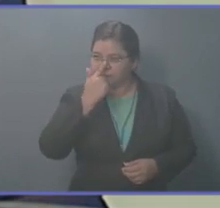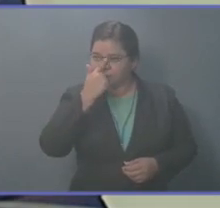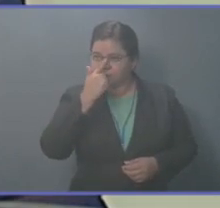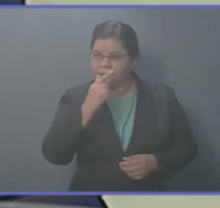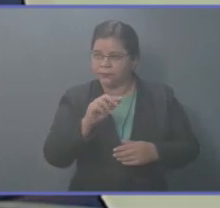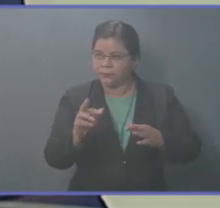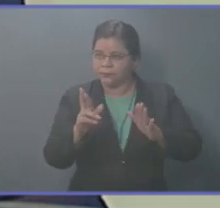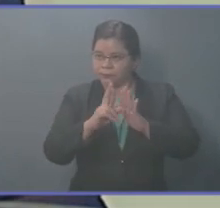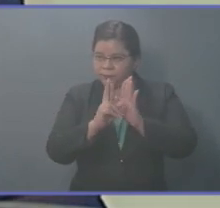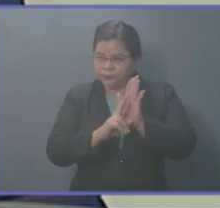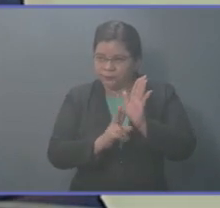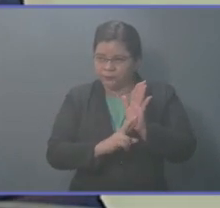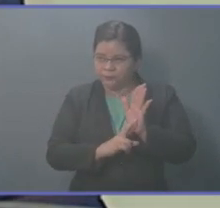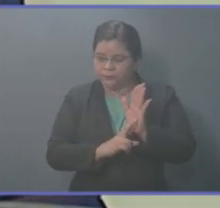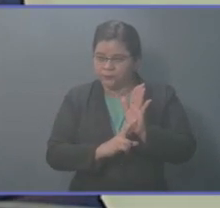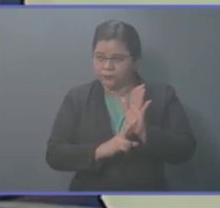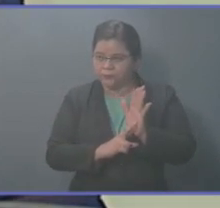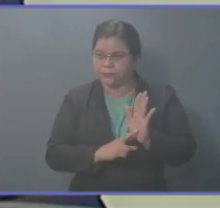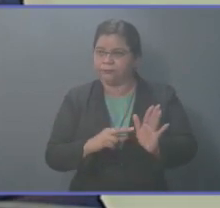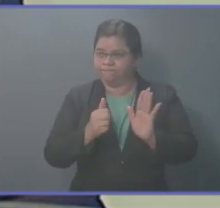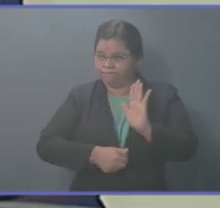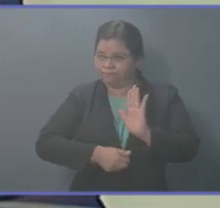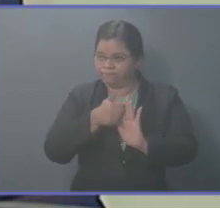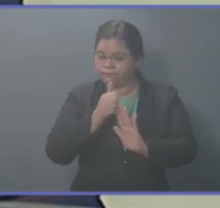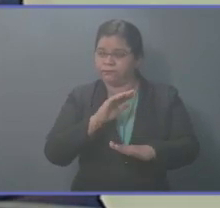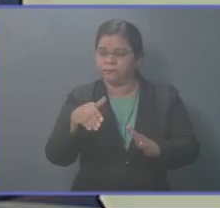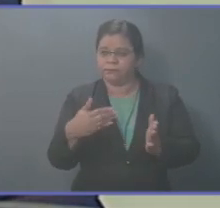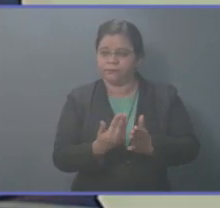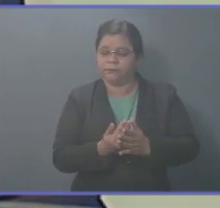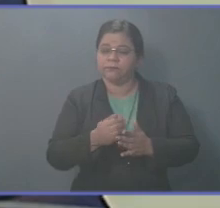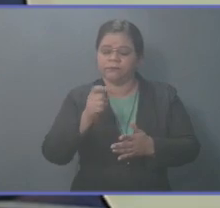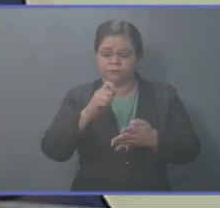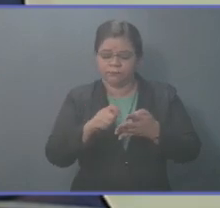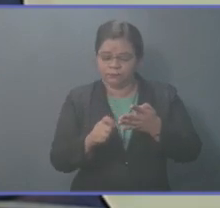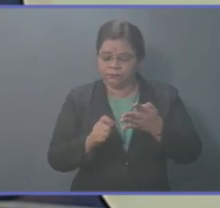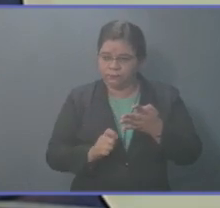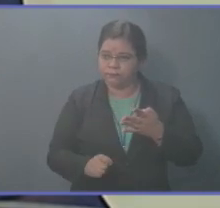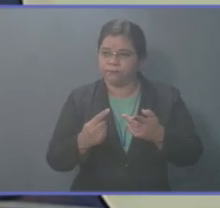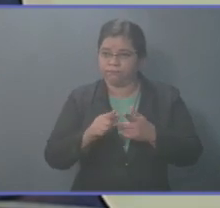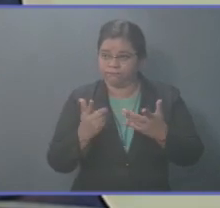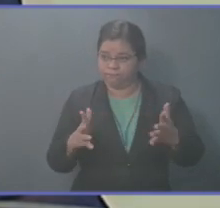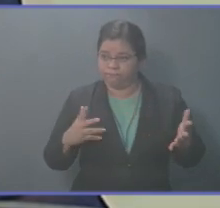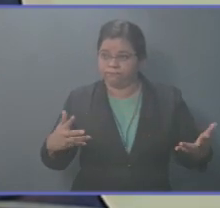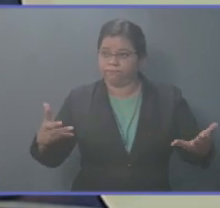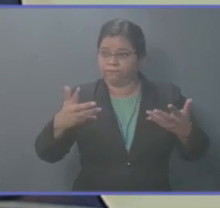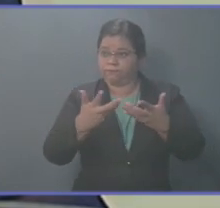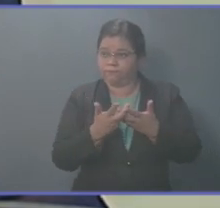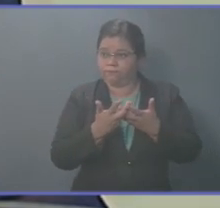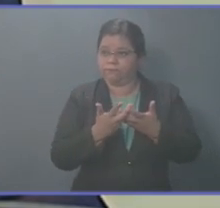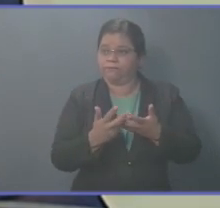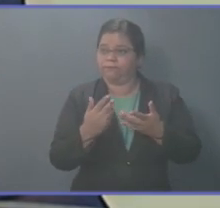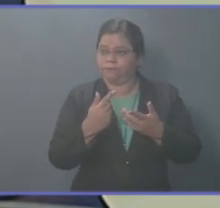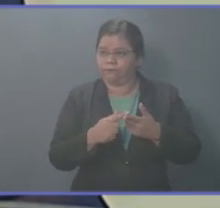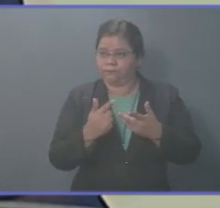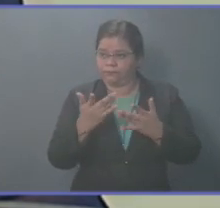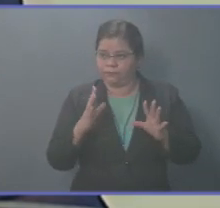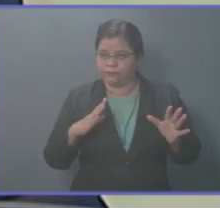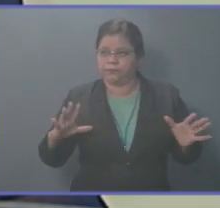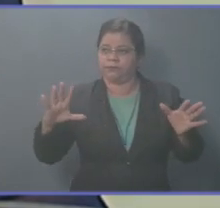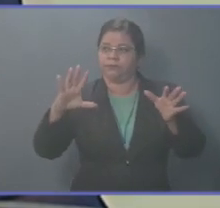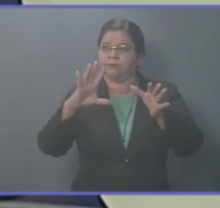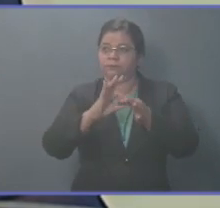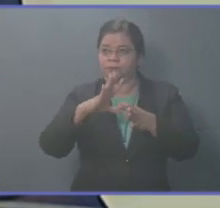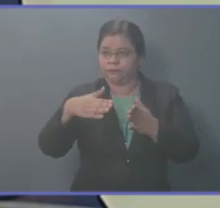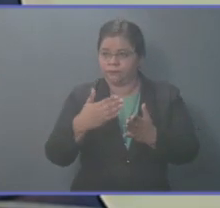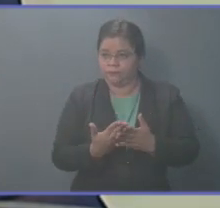las reglas no agotan todo el contenido de los principios subyacentes ni saturan todas las manifestaciones que deriven de ellos. Sobreseimiento